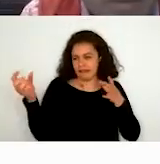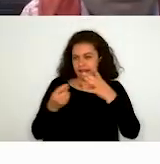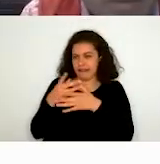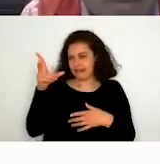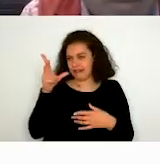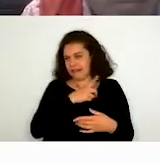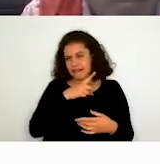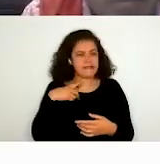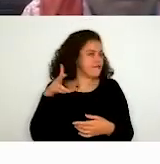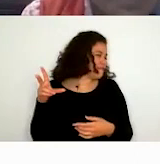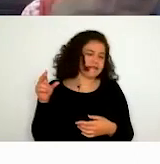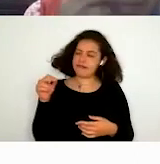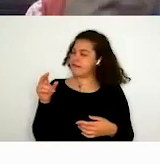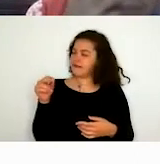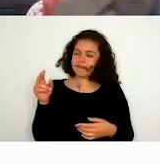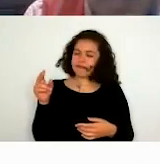deberán